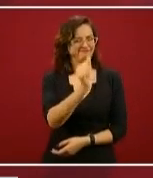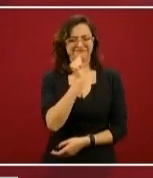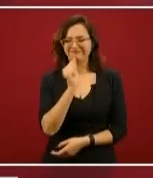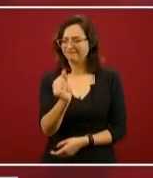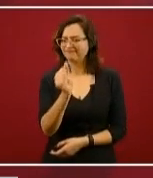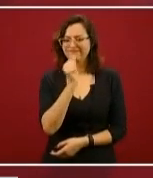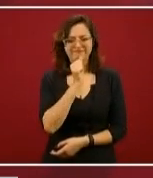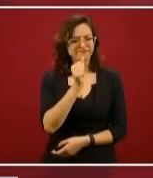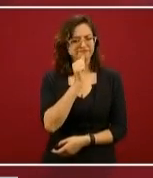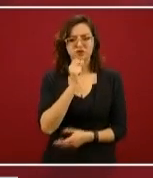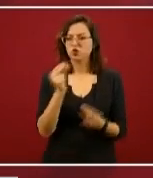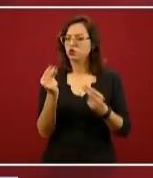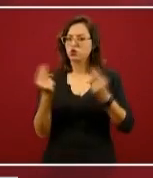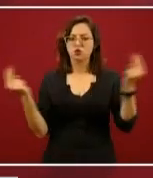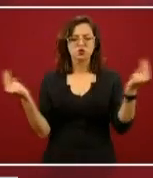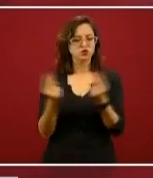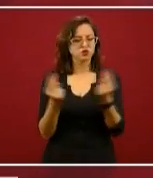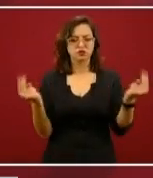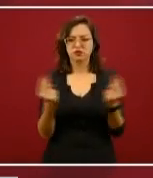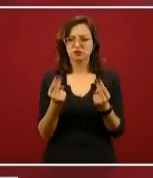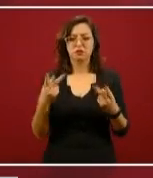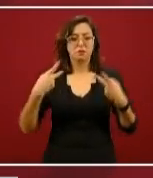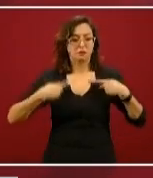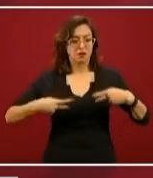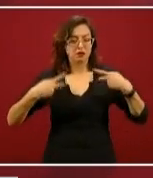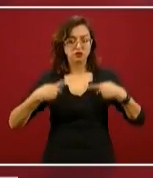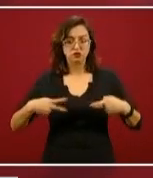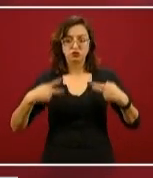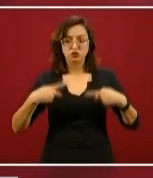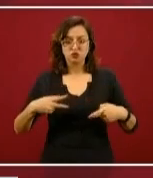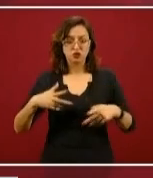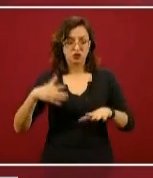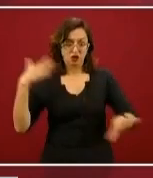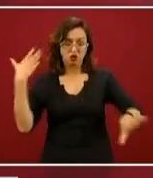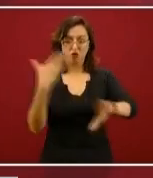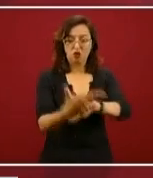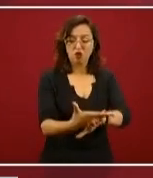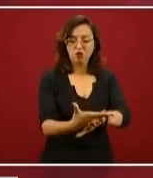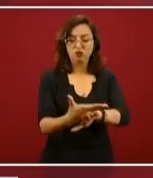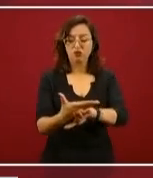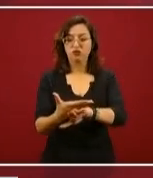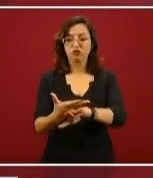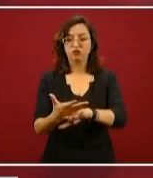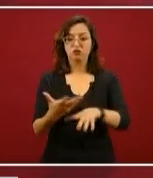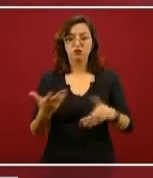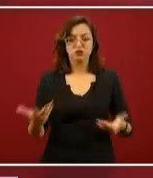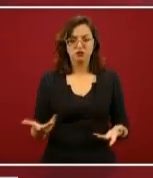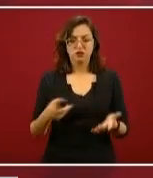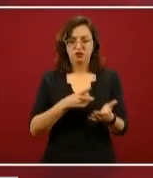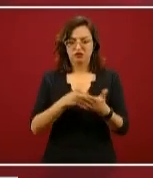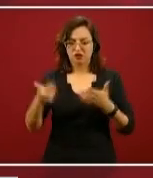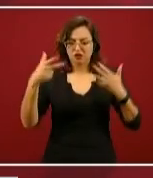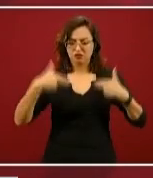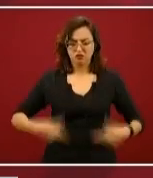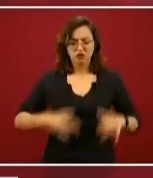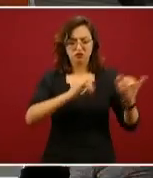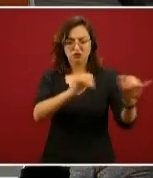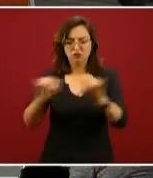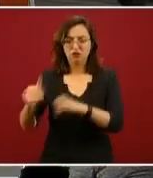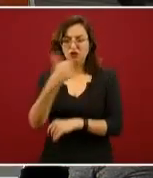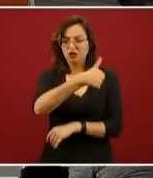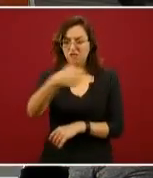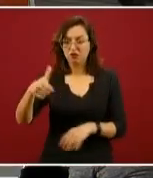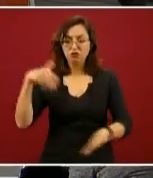necesitar medidas que vulneren la vida pública o que afecten a las garantías